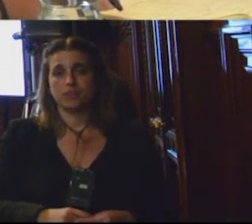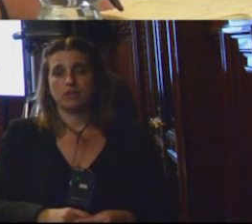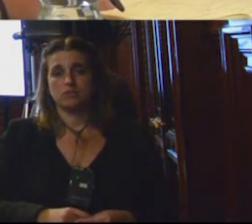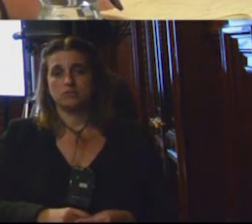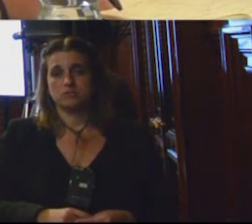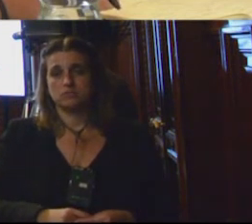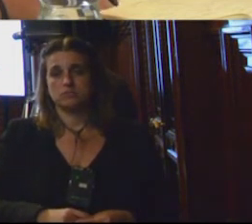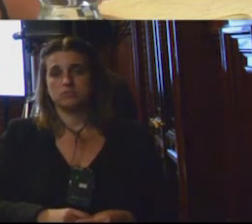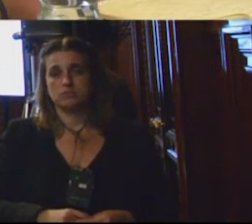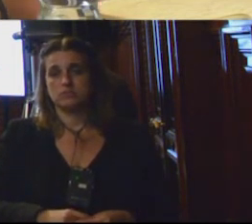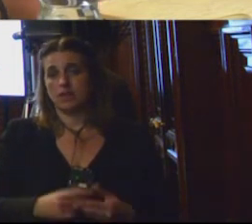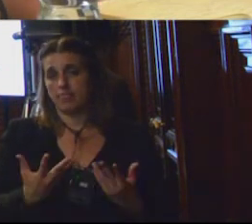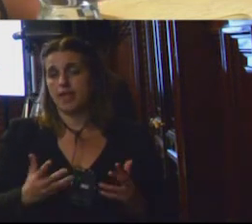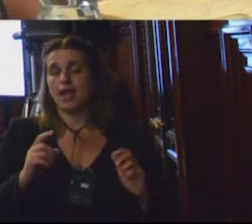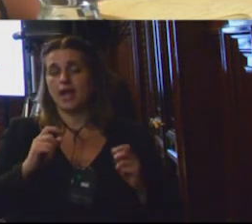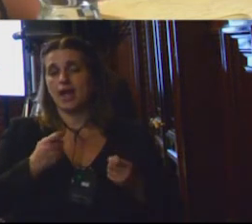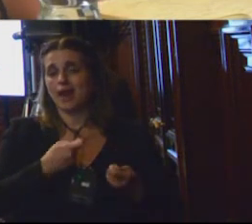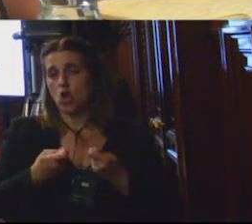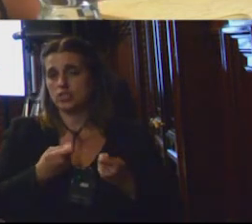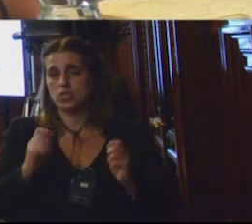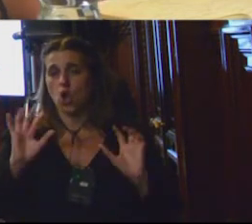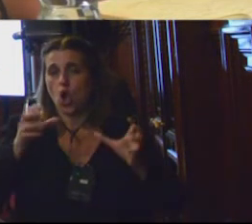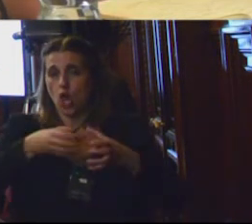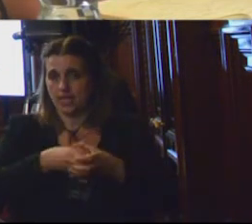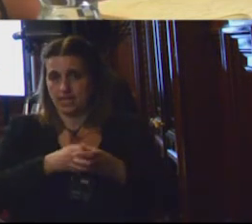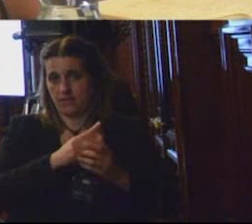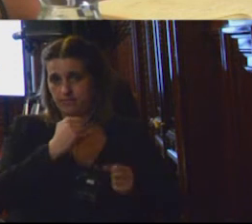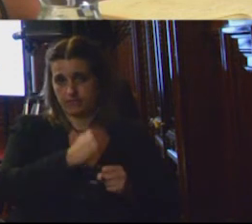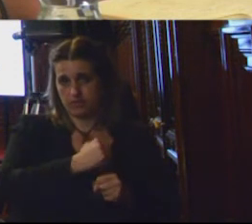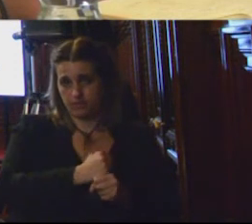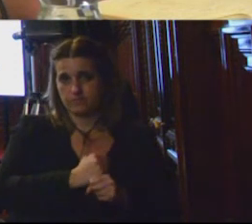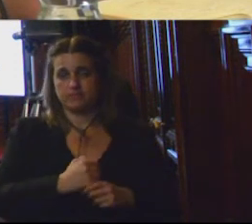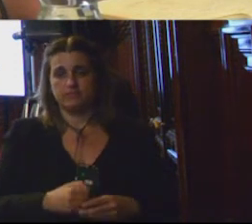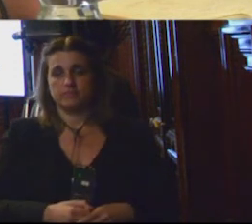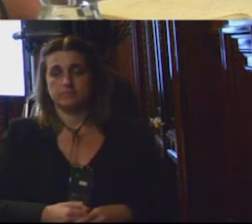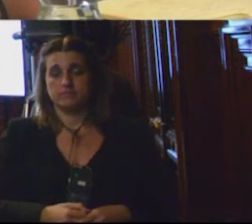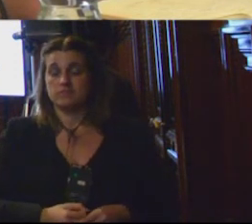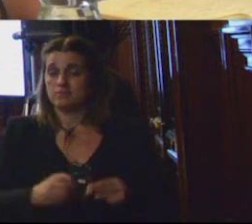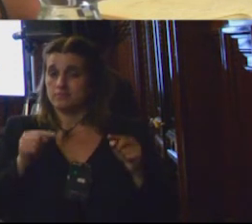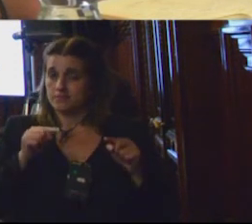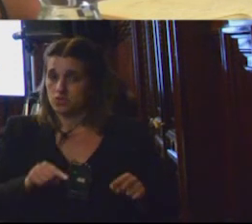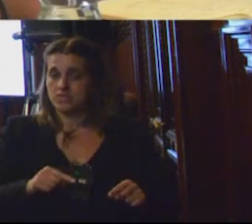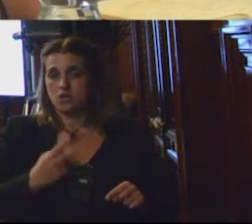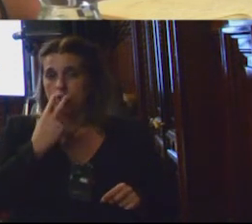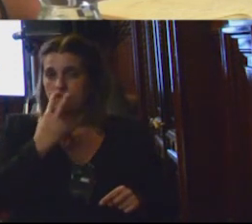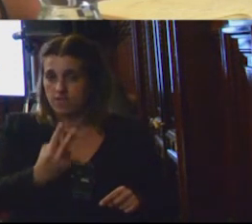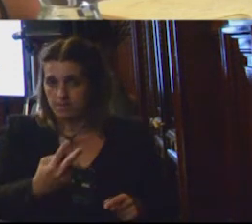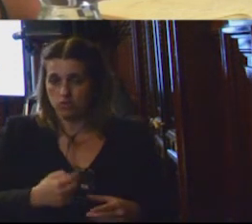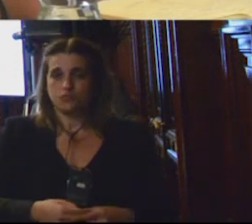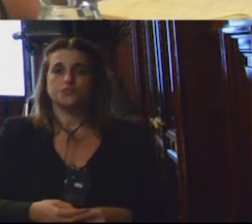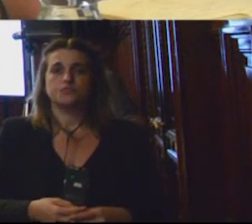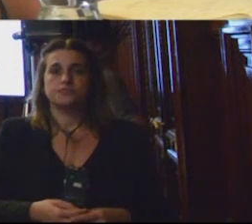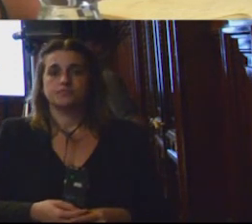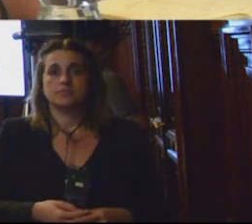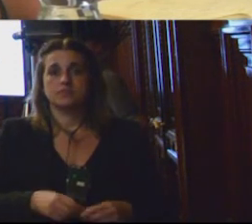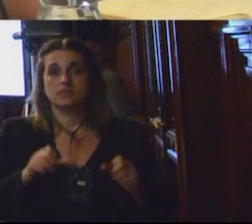de la negociación colectiva. Entonces, lo que verificamos hoy en la ley 13.467, lo que verificamos de forma legal, que